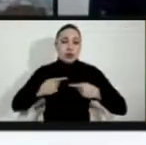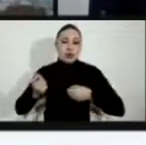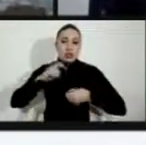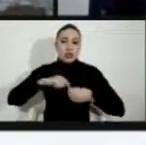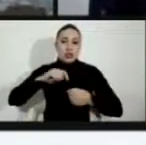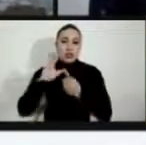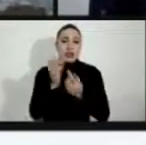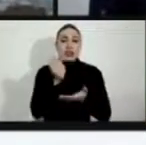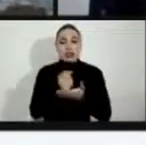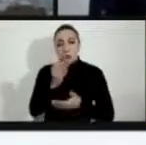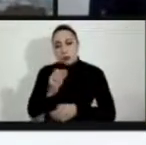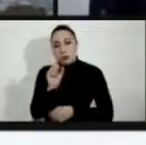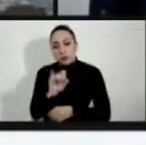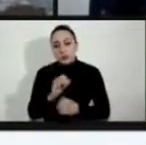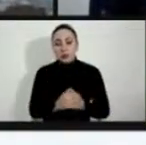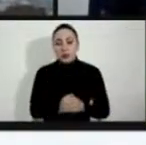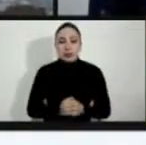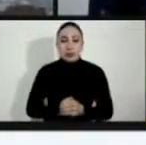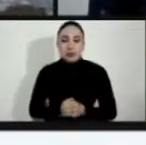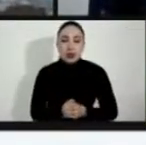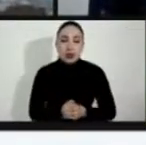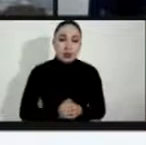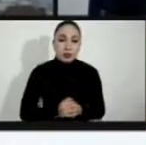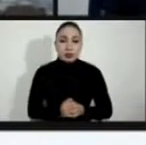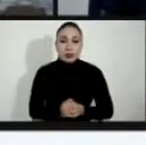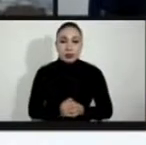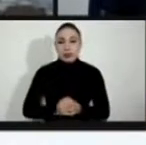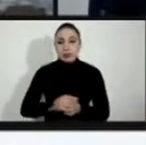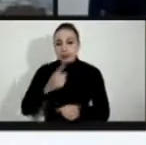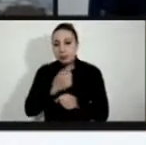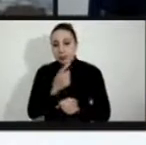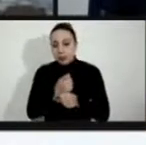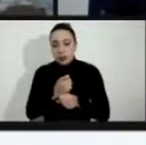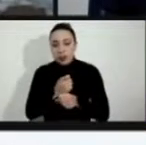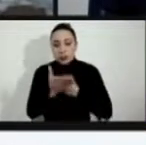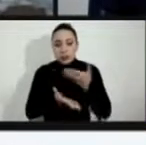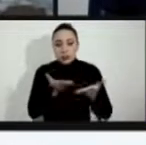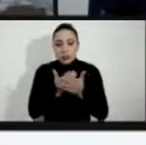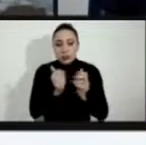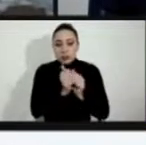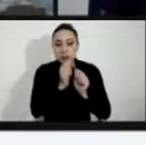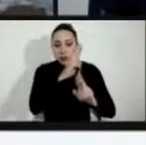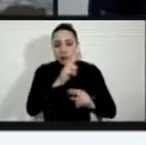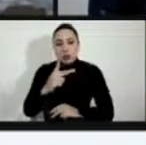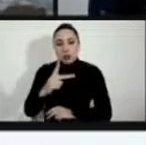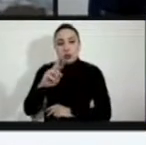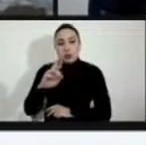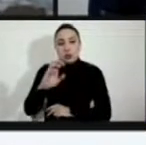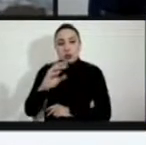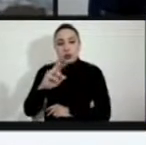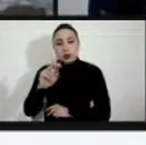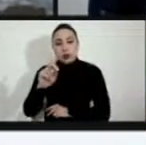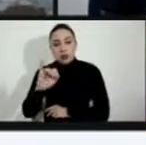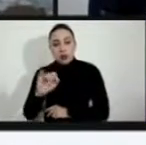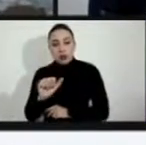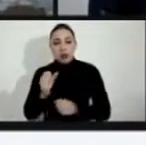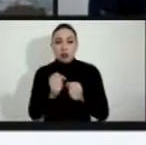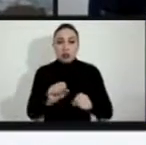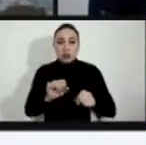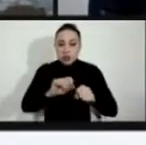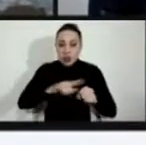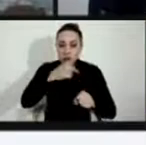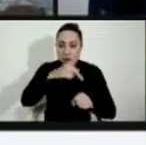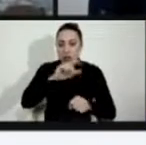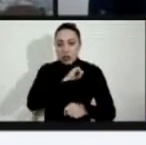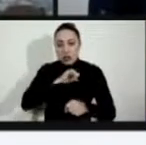En consecuencia, se emitió el siguiente acuerdo. Primero, se solicita a la Procuraduría Social de la Ciudad de México y al alcalde de Azcapotzalco, Vidal Llerenas Morales, remitir a este